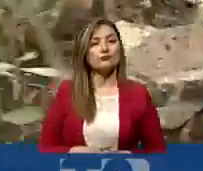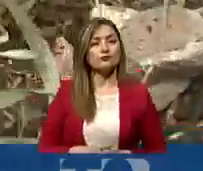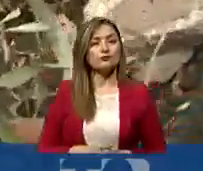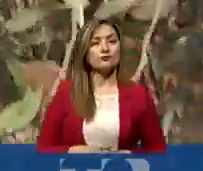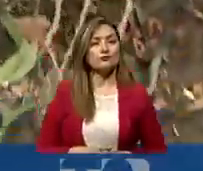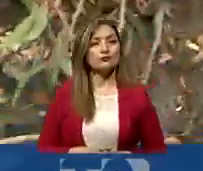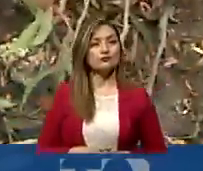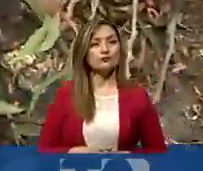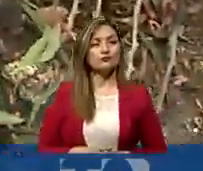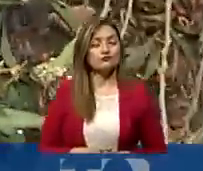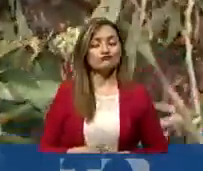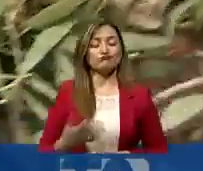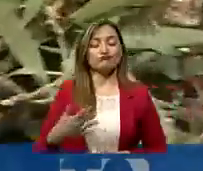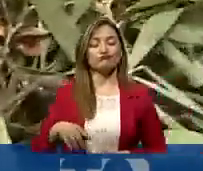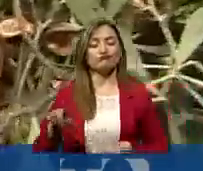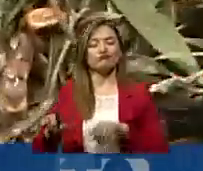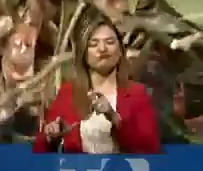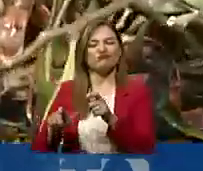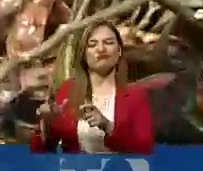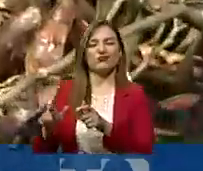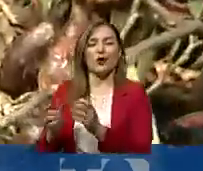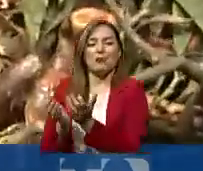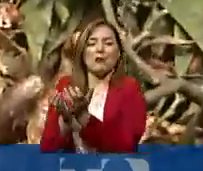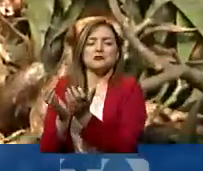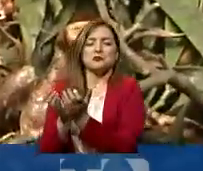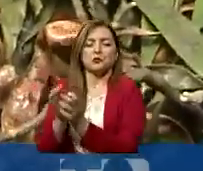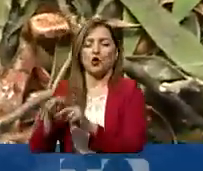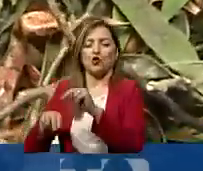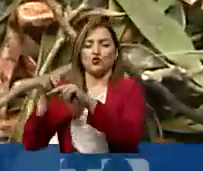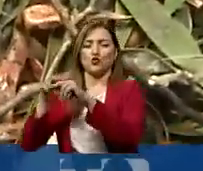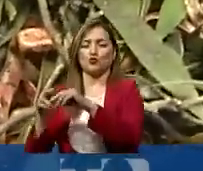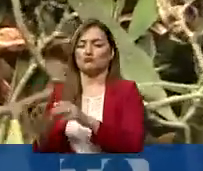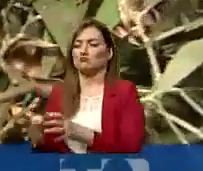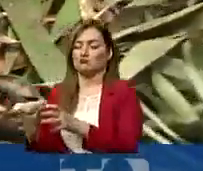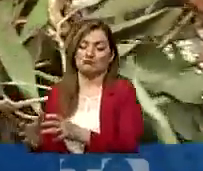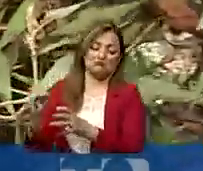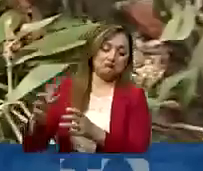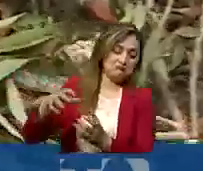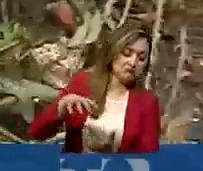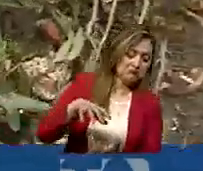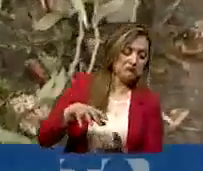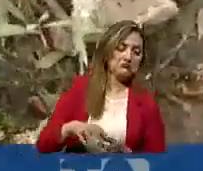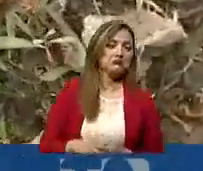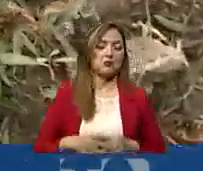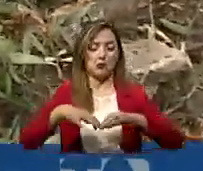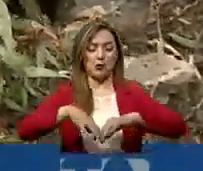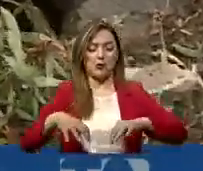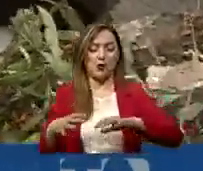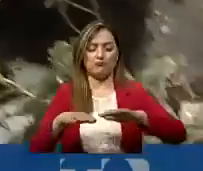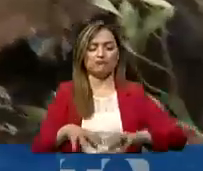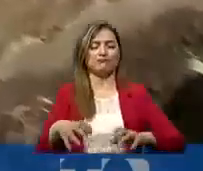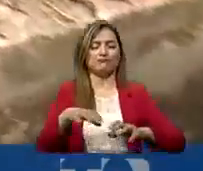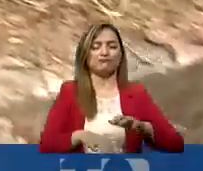esto ya está lleno de escombros, porque hay algunos moradores que han venido a arrojar escombros a manera de rellenar un poco este